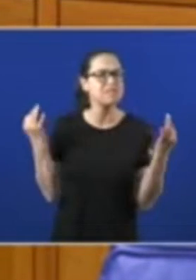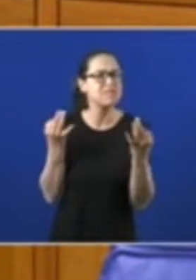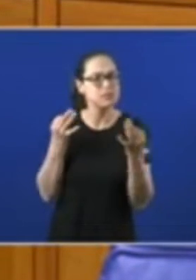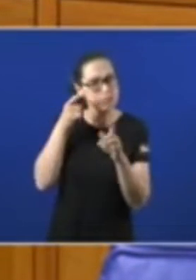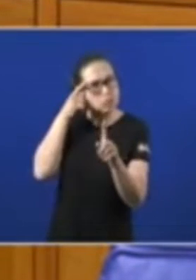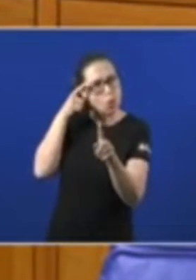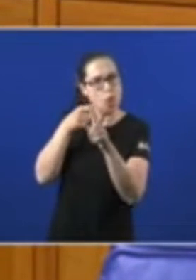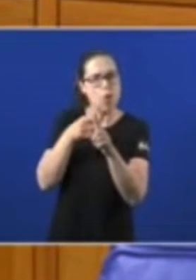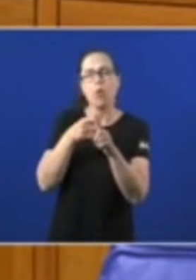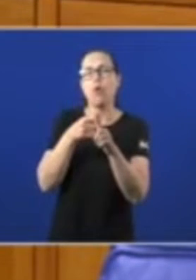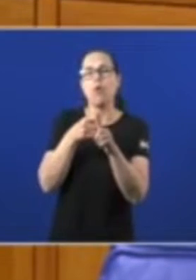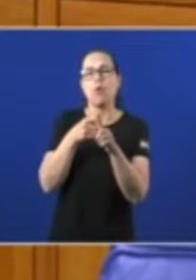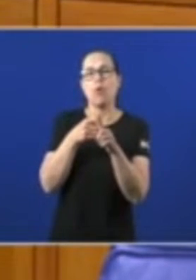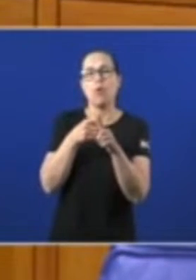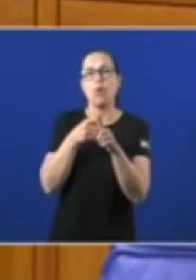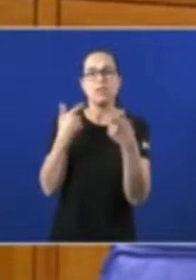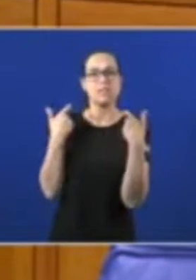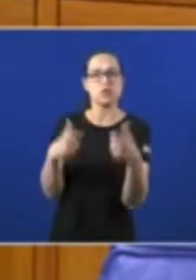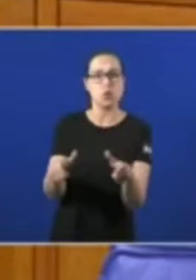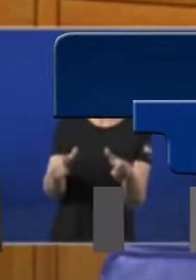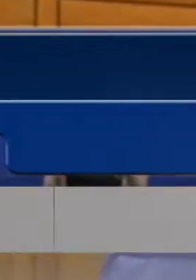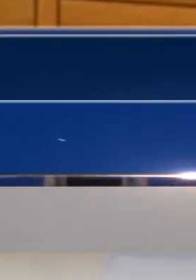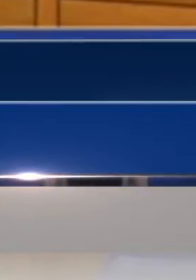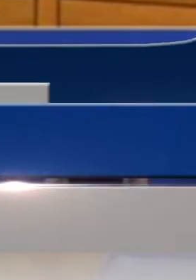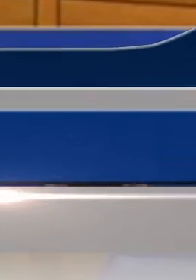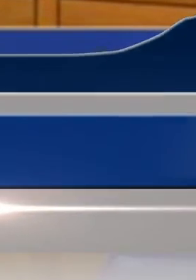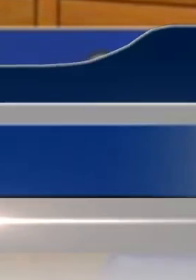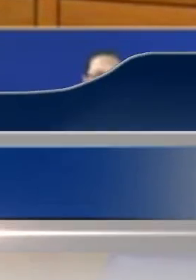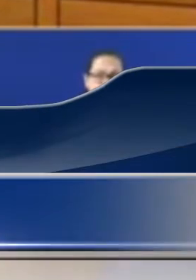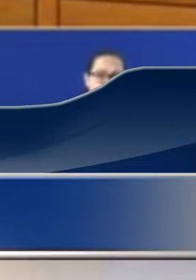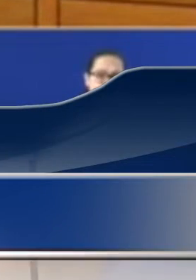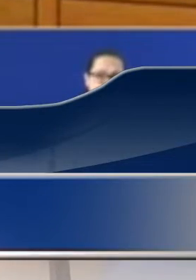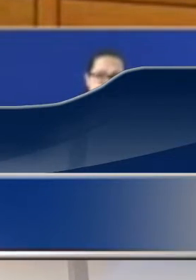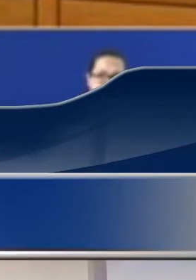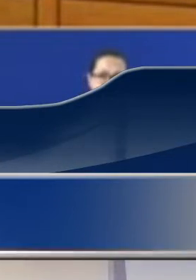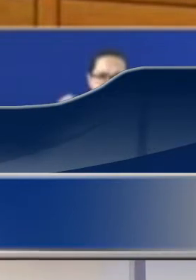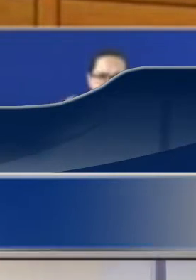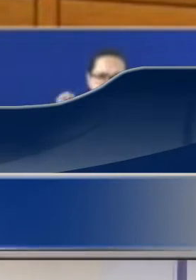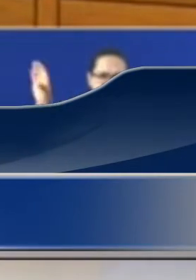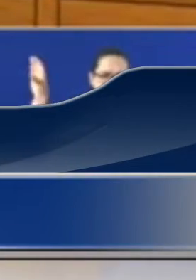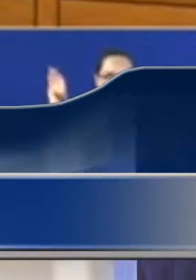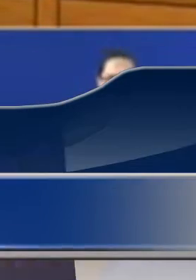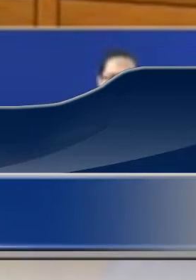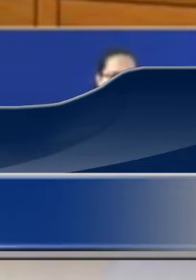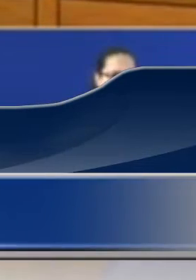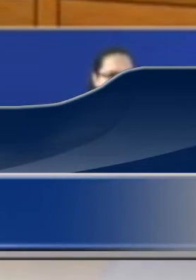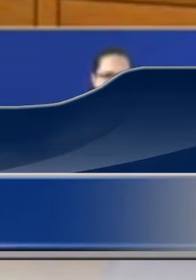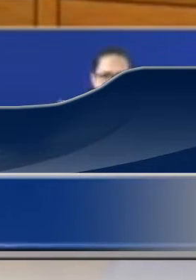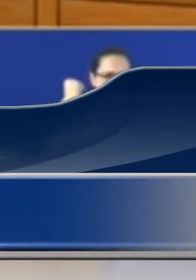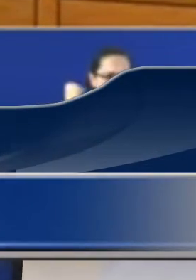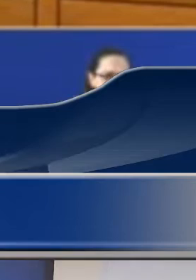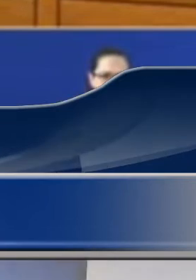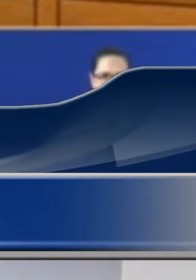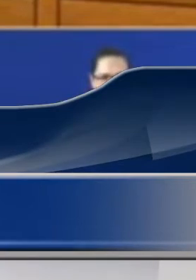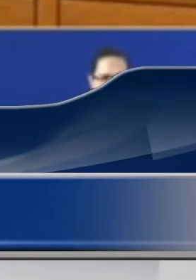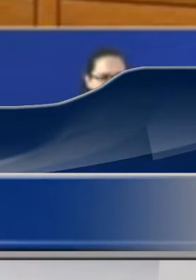as posibilidades de financiamento para o sector que ofrece o fondo europeo marítimo da pesca motivo po lo cual ya se publicaron estas